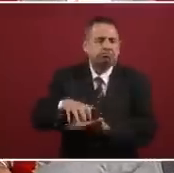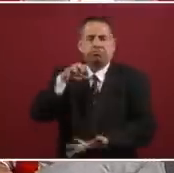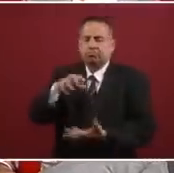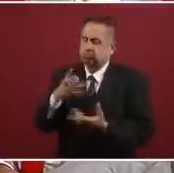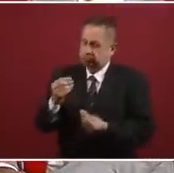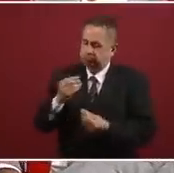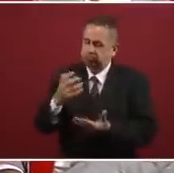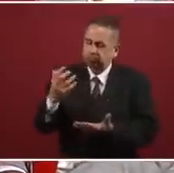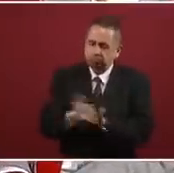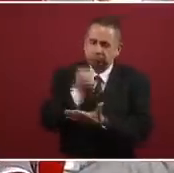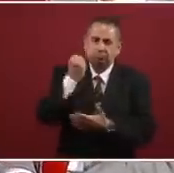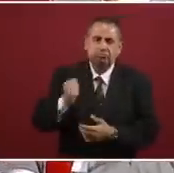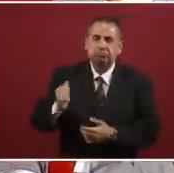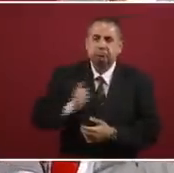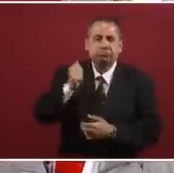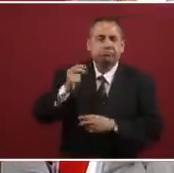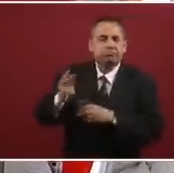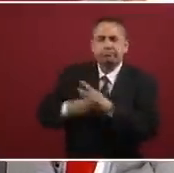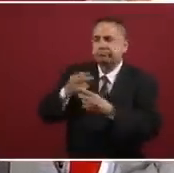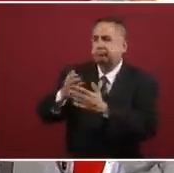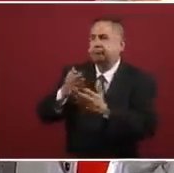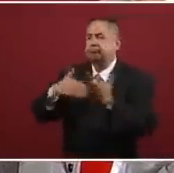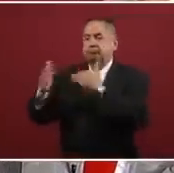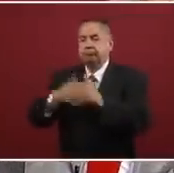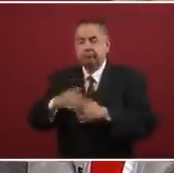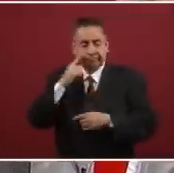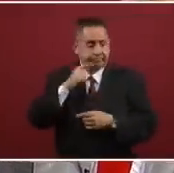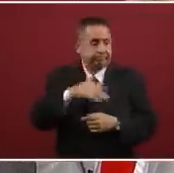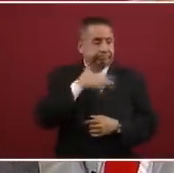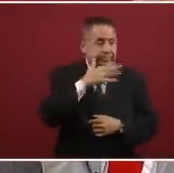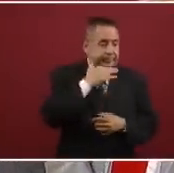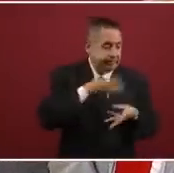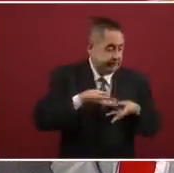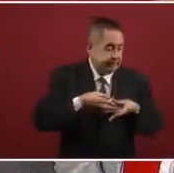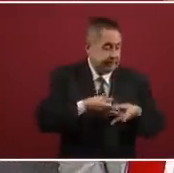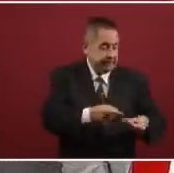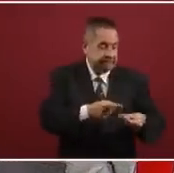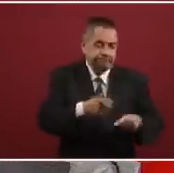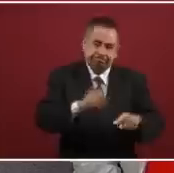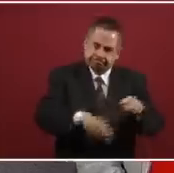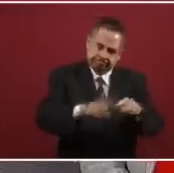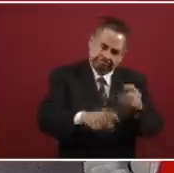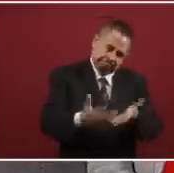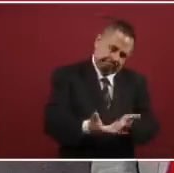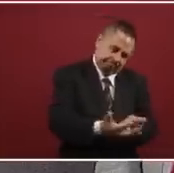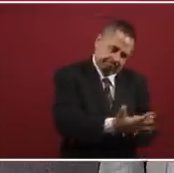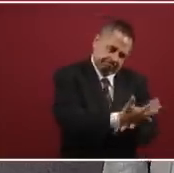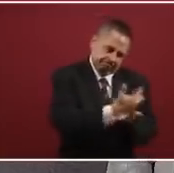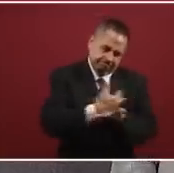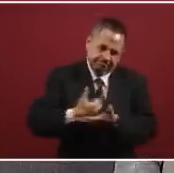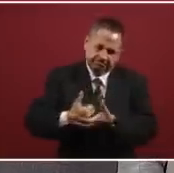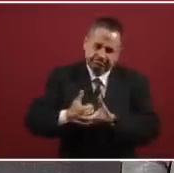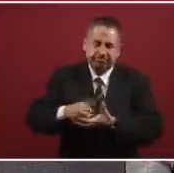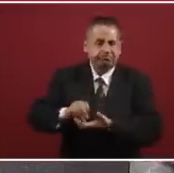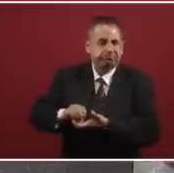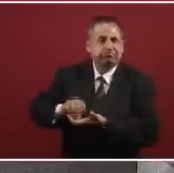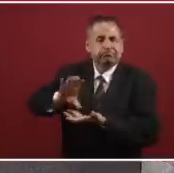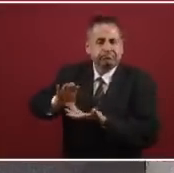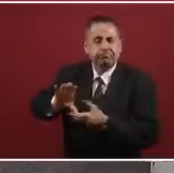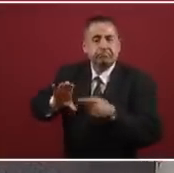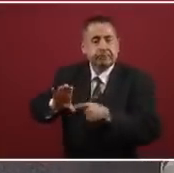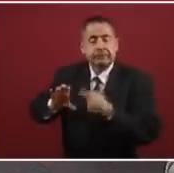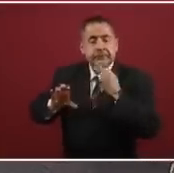para el desarrollo. Todo lo que se va por el caño de la corrupción se